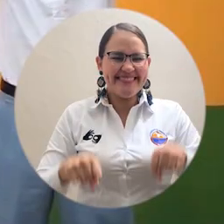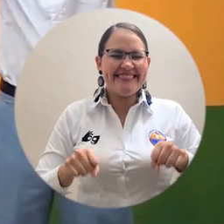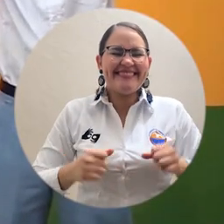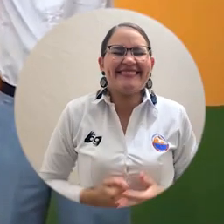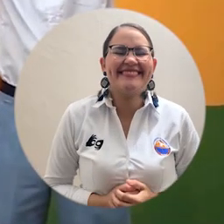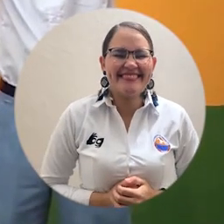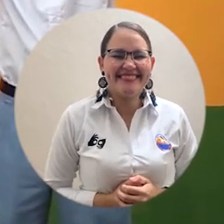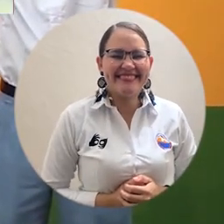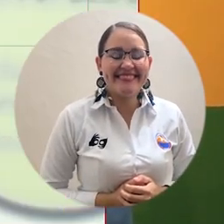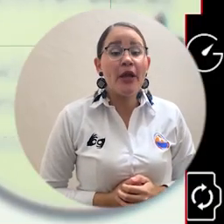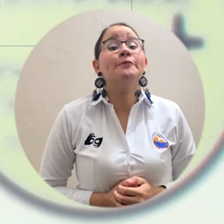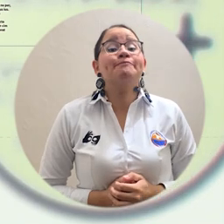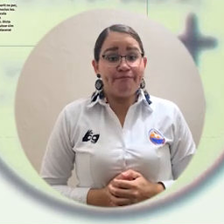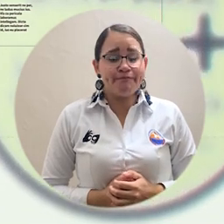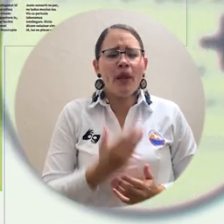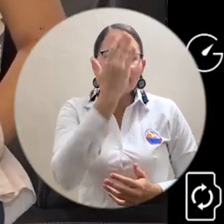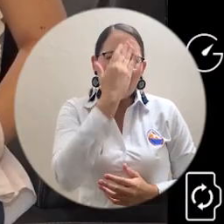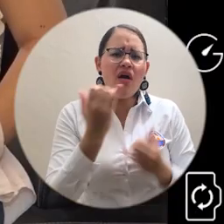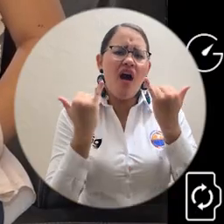región.